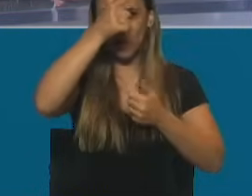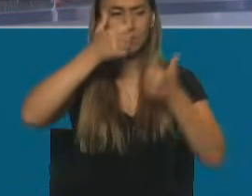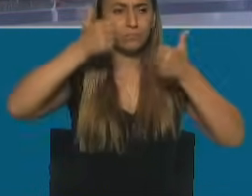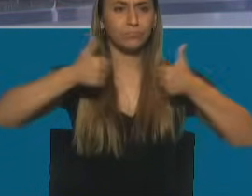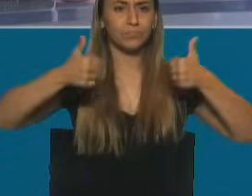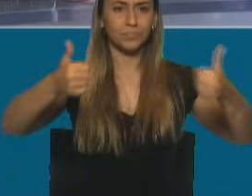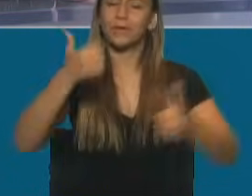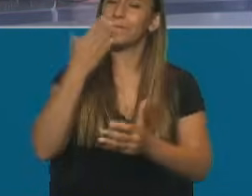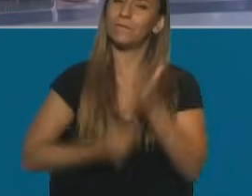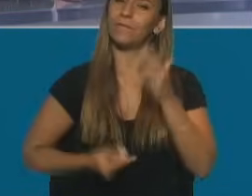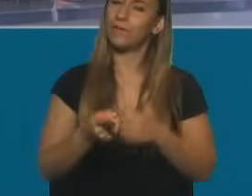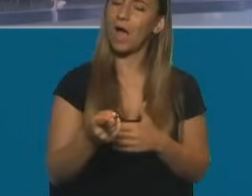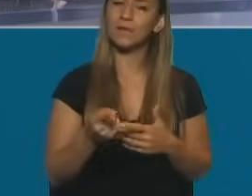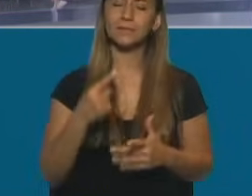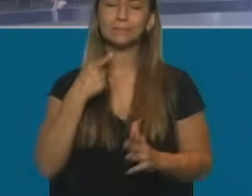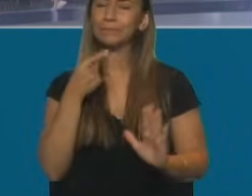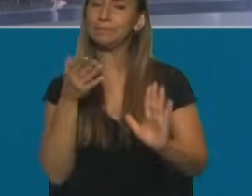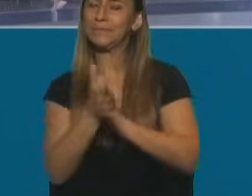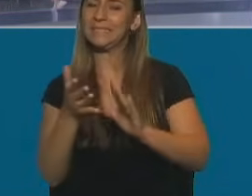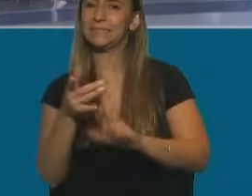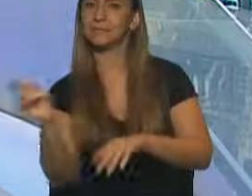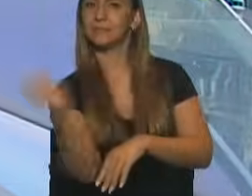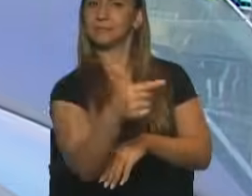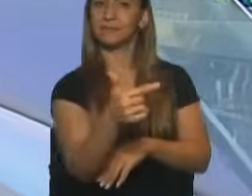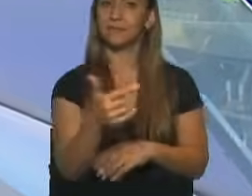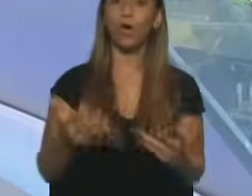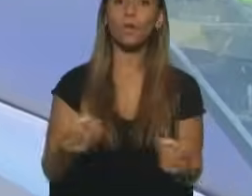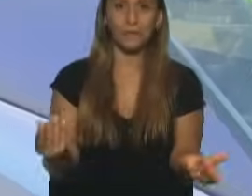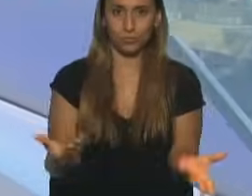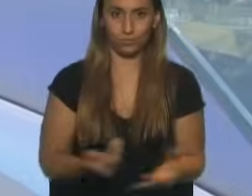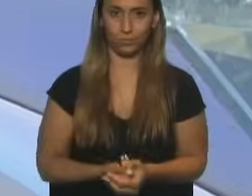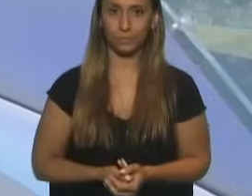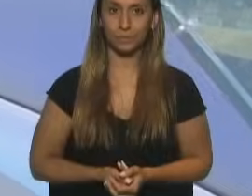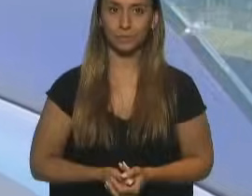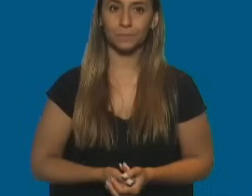y permitió esta agresión al presidente. Seguimos así, por favor.